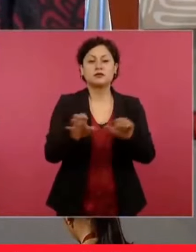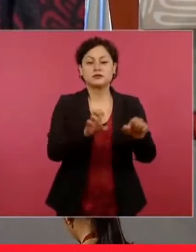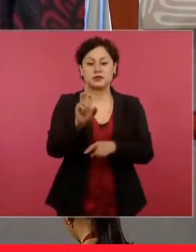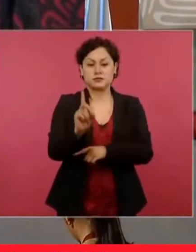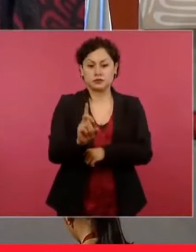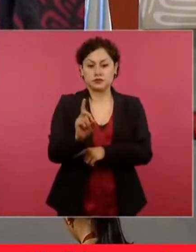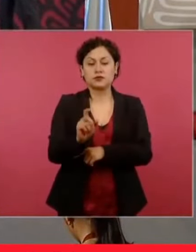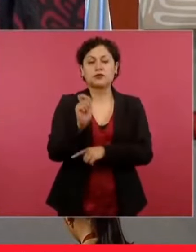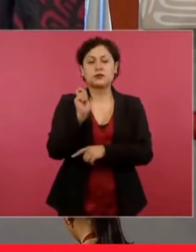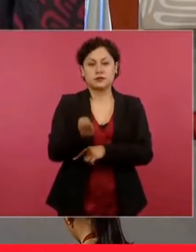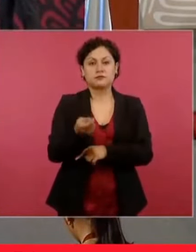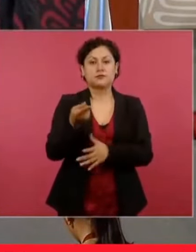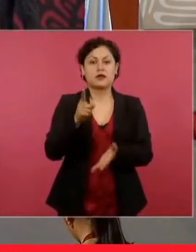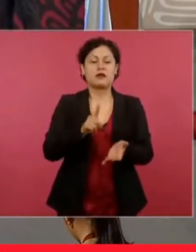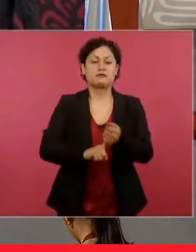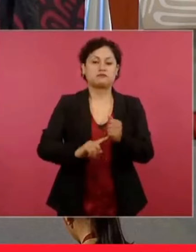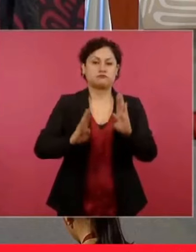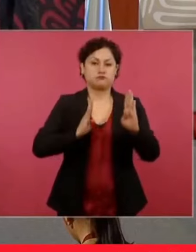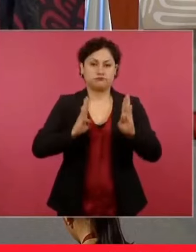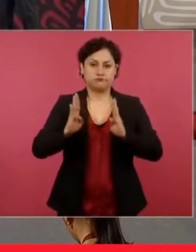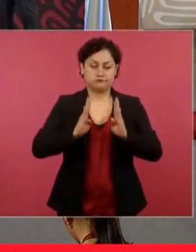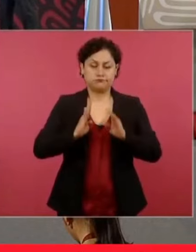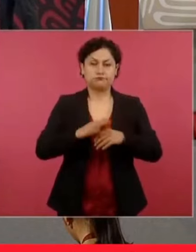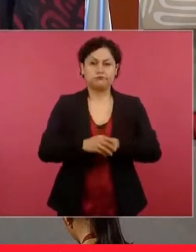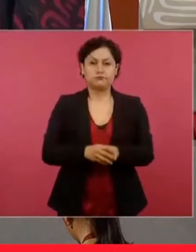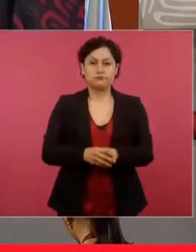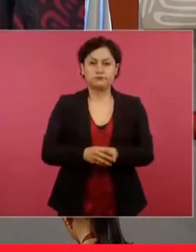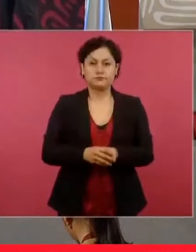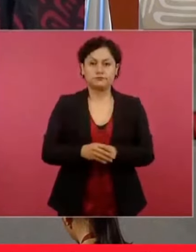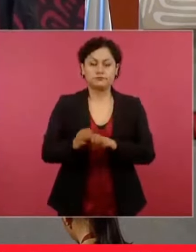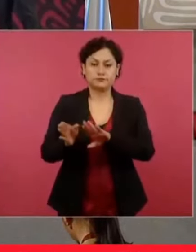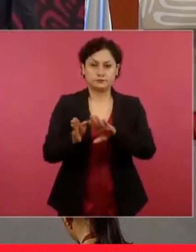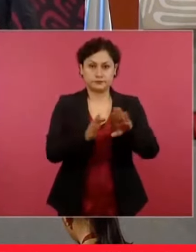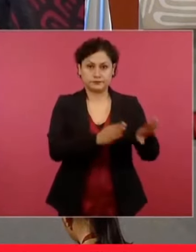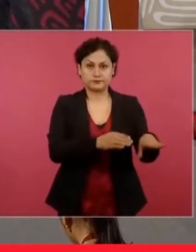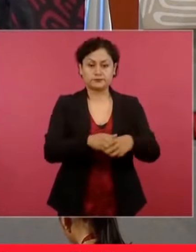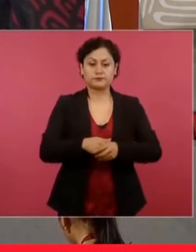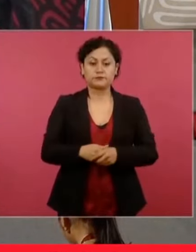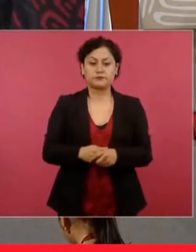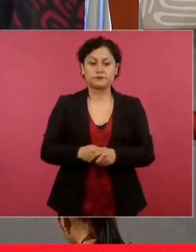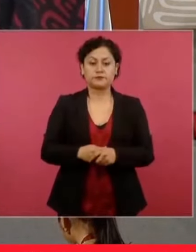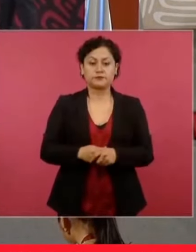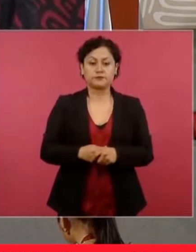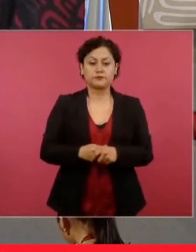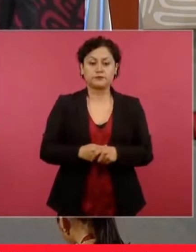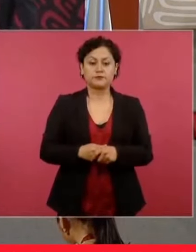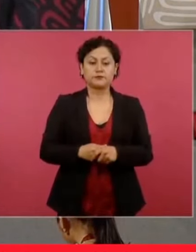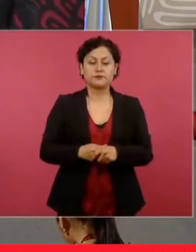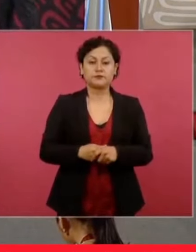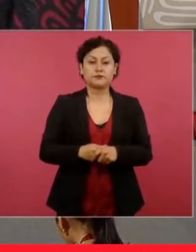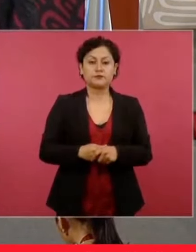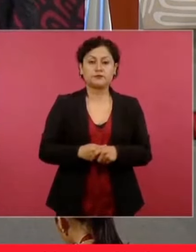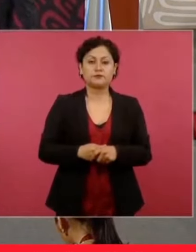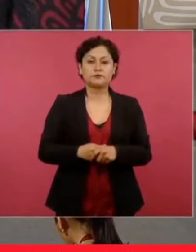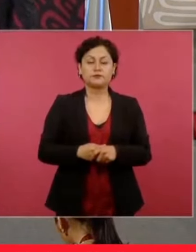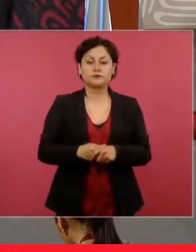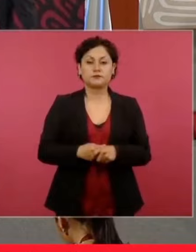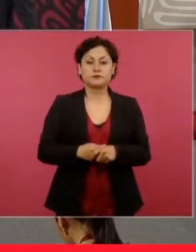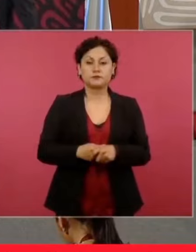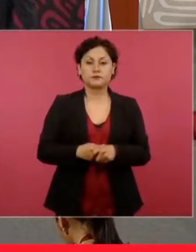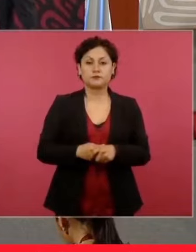12563 de las fuerzas armadas adelante por favor eh como resultado